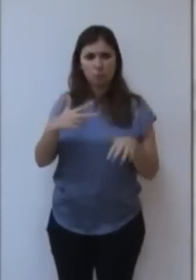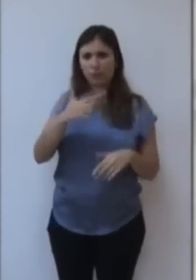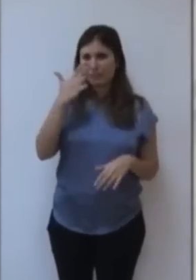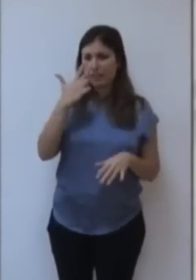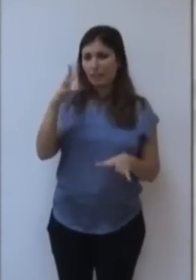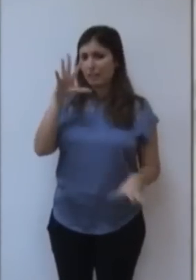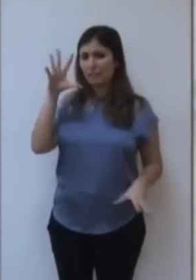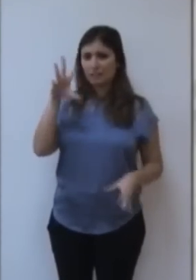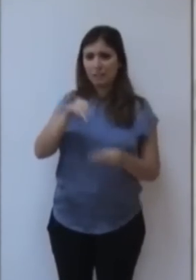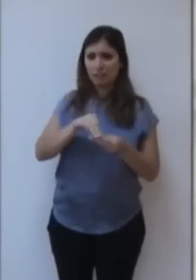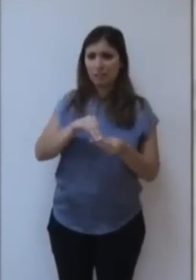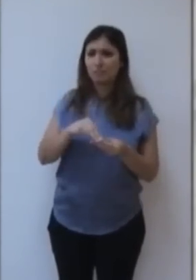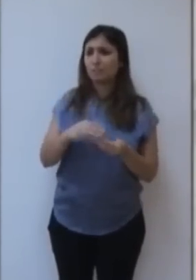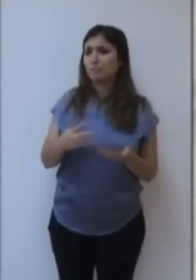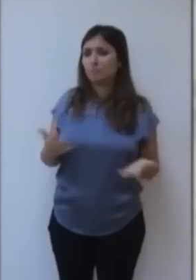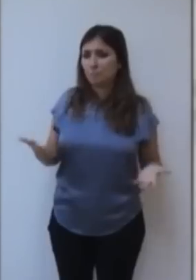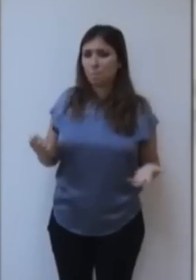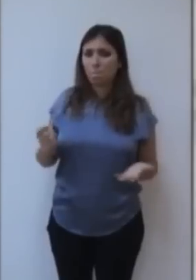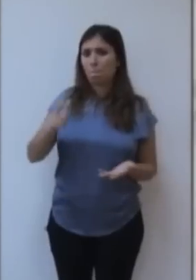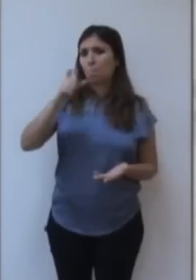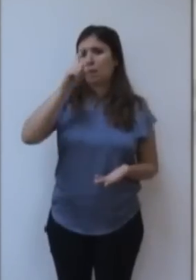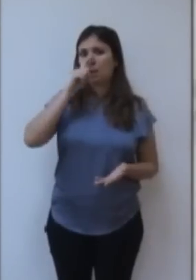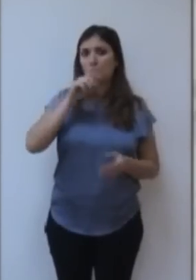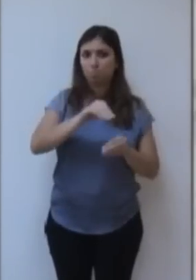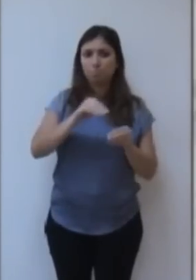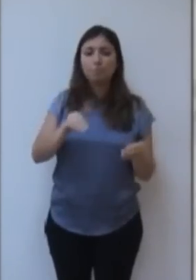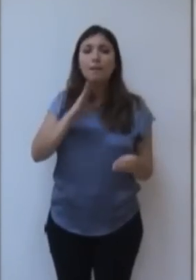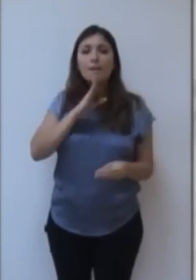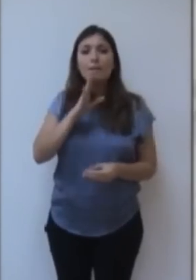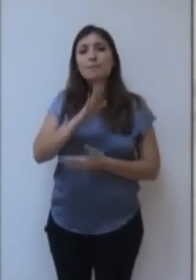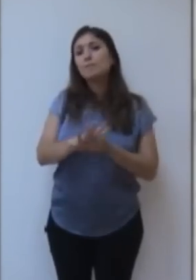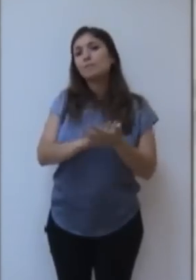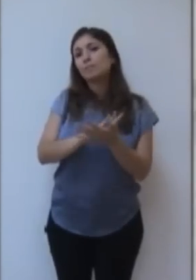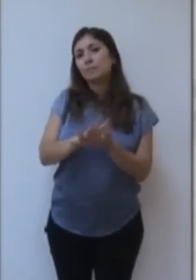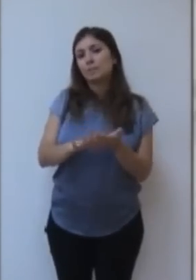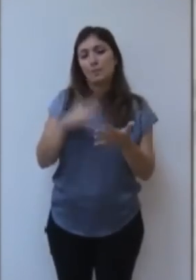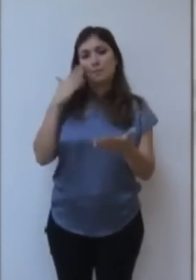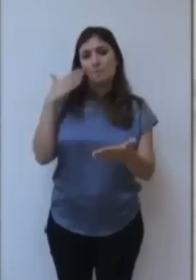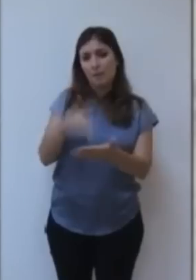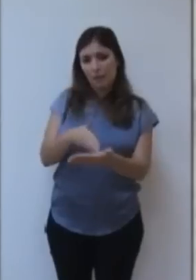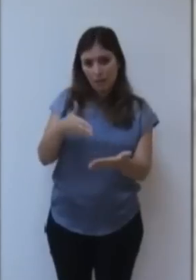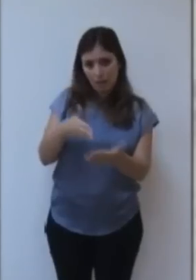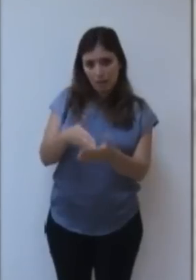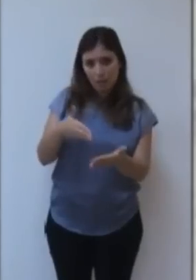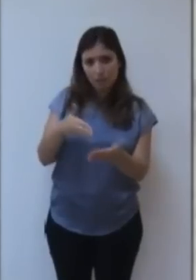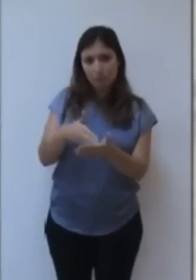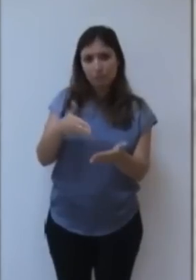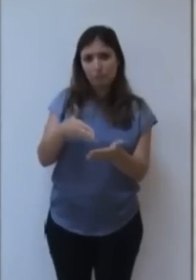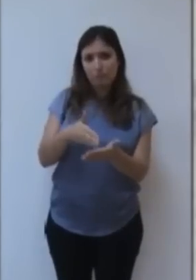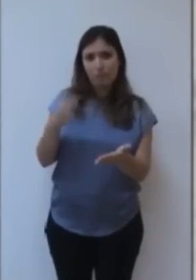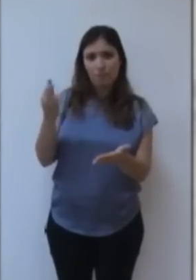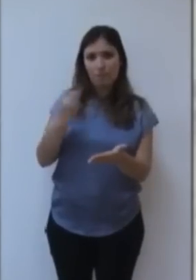conjunto de lo que se ha comentado. Recordar pues que hablábamos del tema de las barreras, que deben